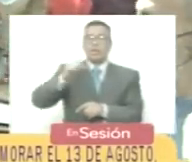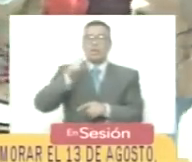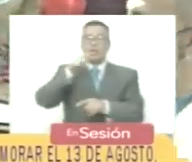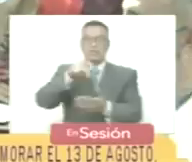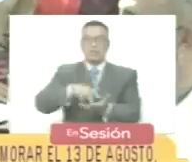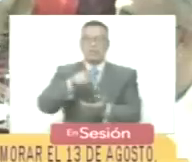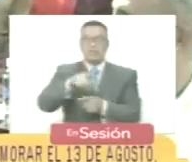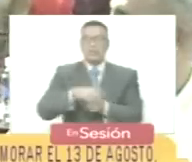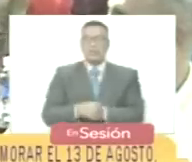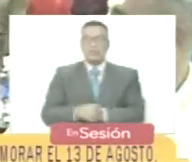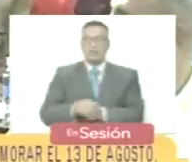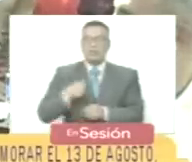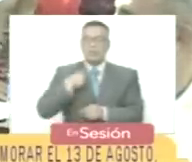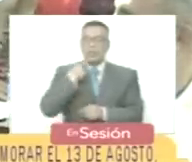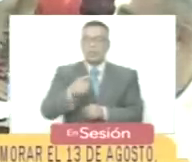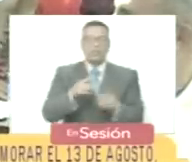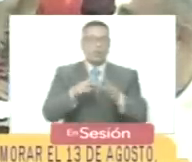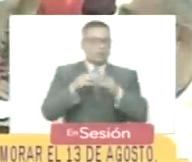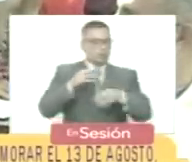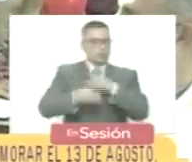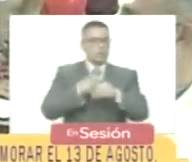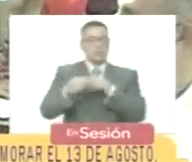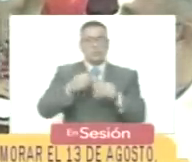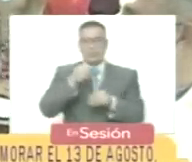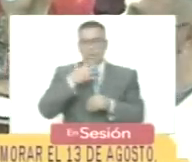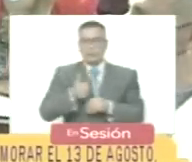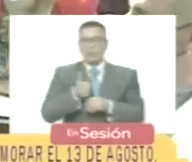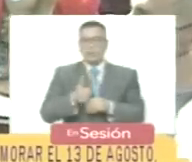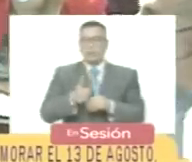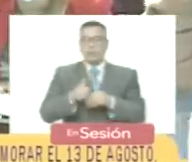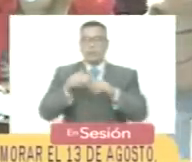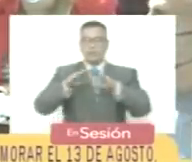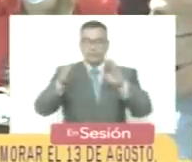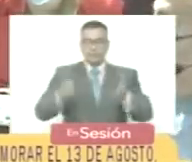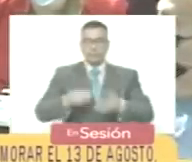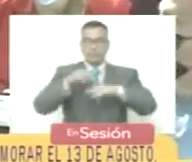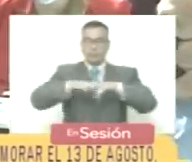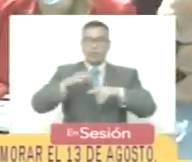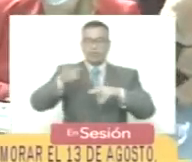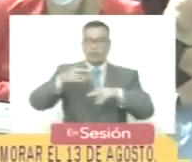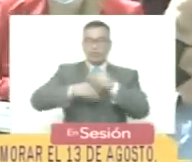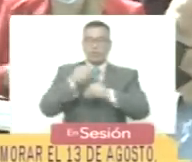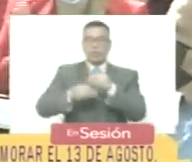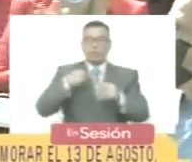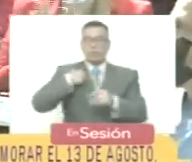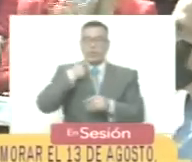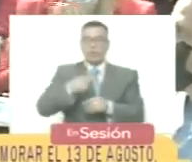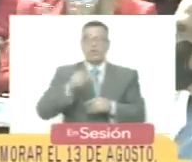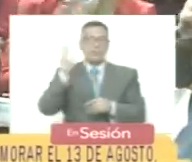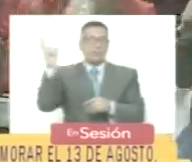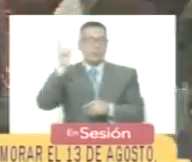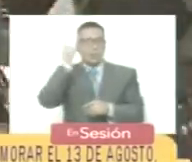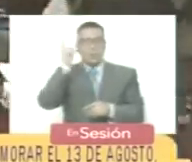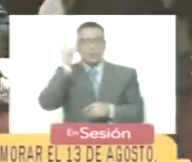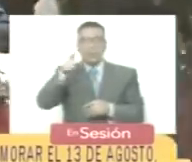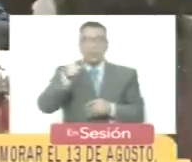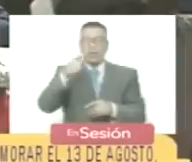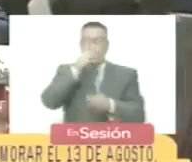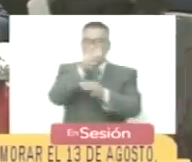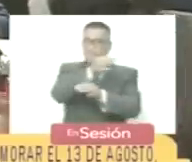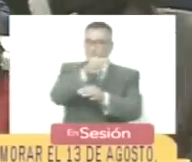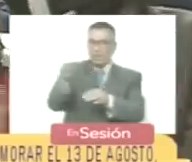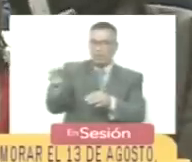ahí exigiendo que todo se hiciera bien, que las tarimas se instalaran como tenía que hacer, que el sonido estuviera